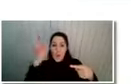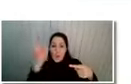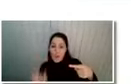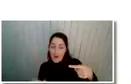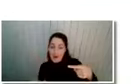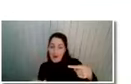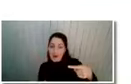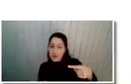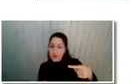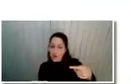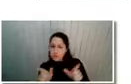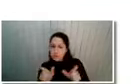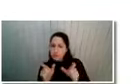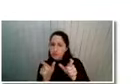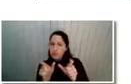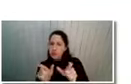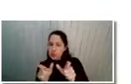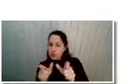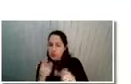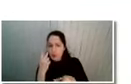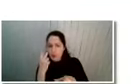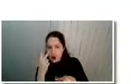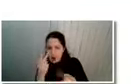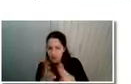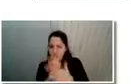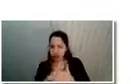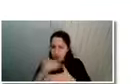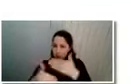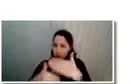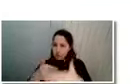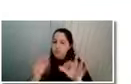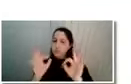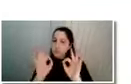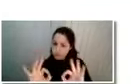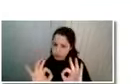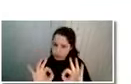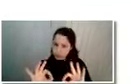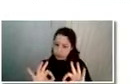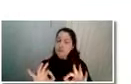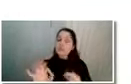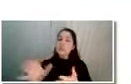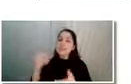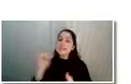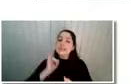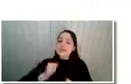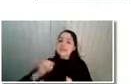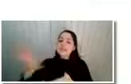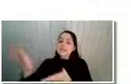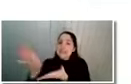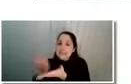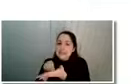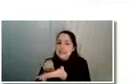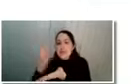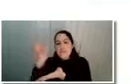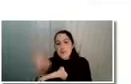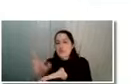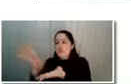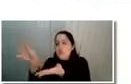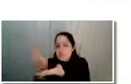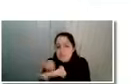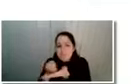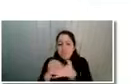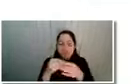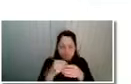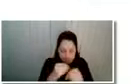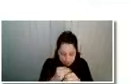saber que todo el proceso funcionó bien, que se extrajo material genético, que se amplificó, que las enzimas estaban